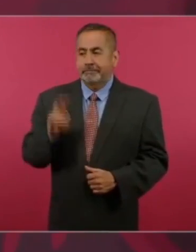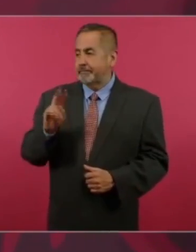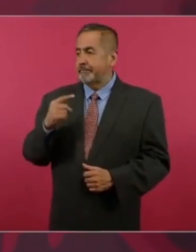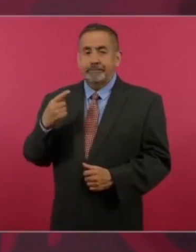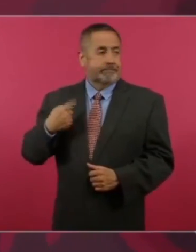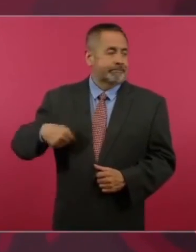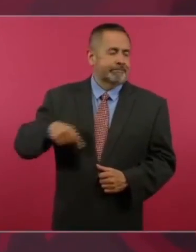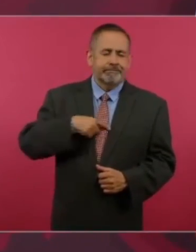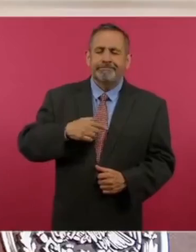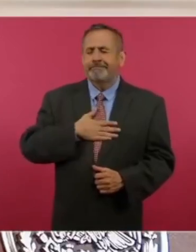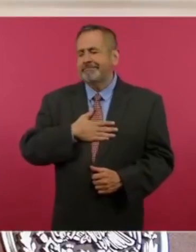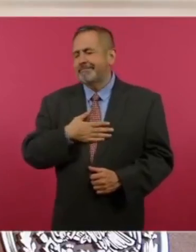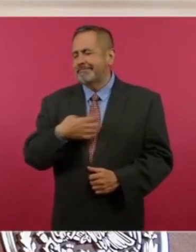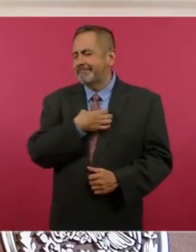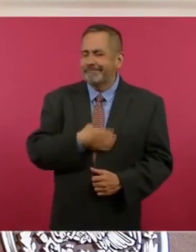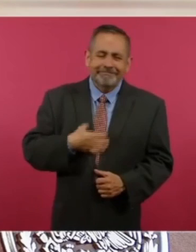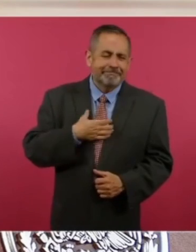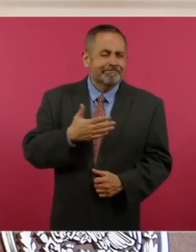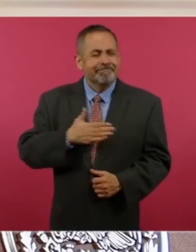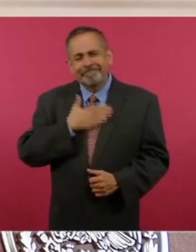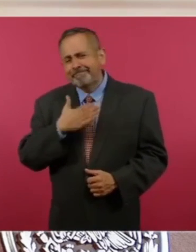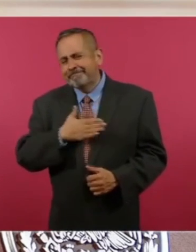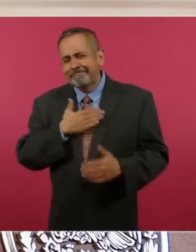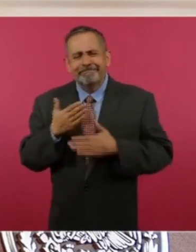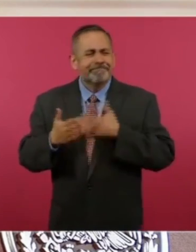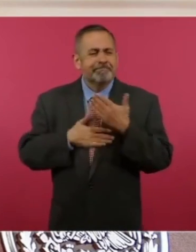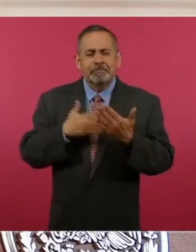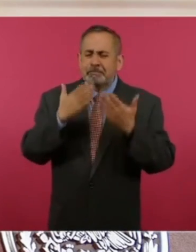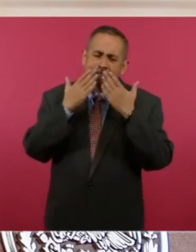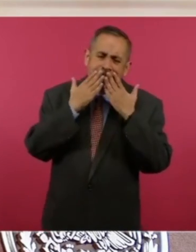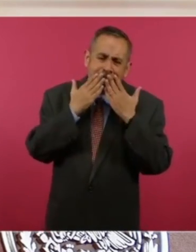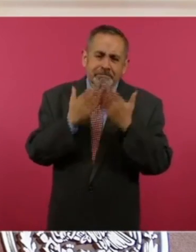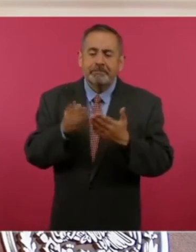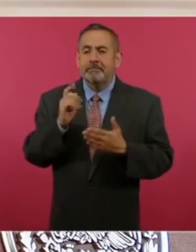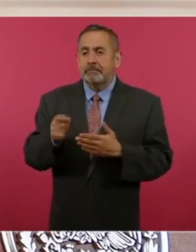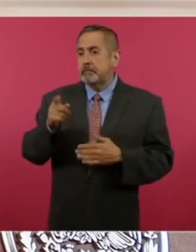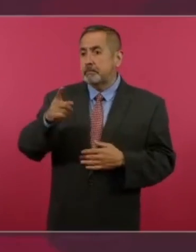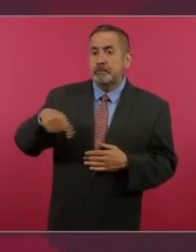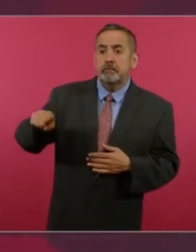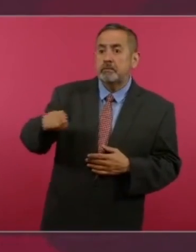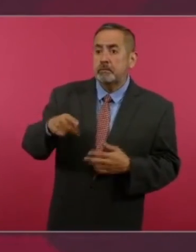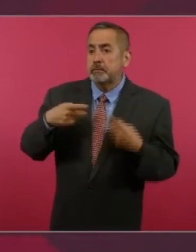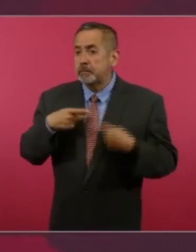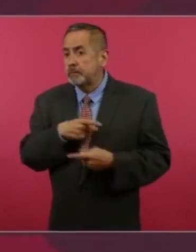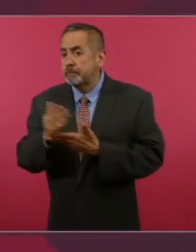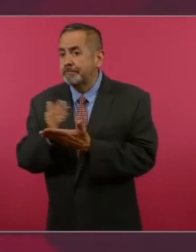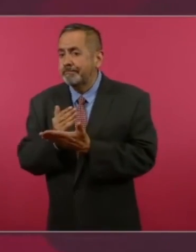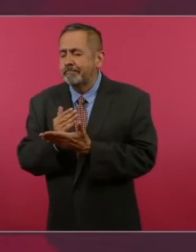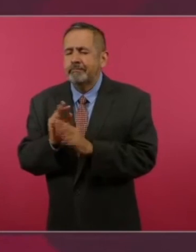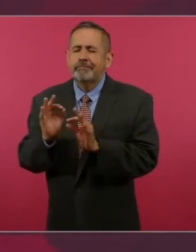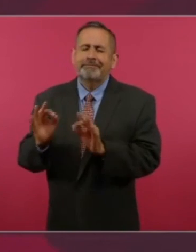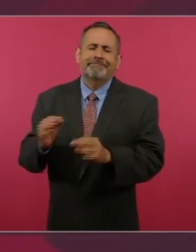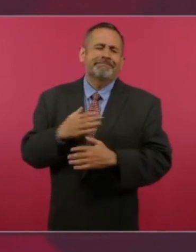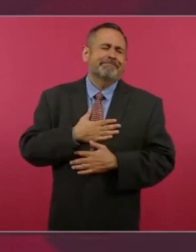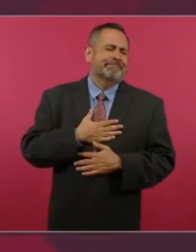alegría que nos produce el que haya menos pobres en nuestro